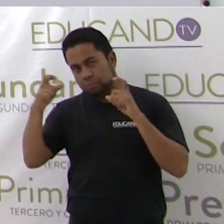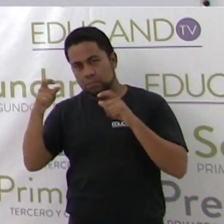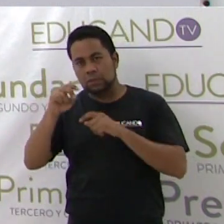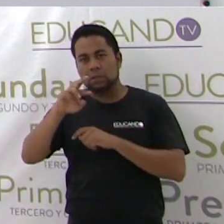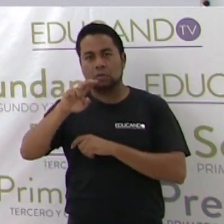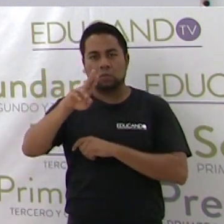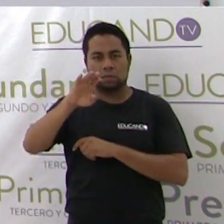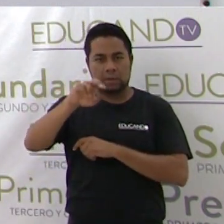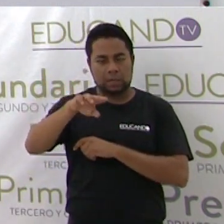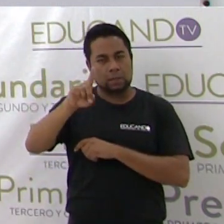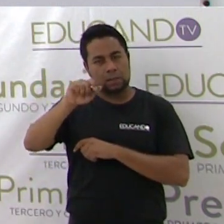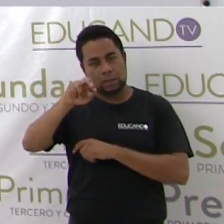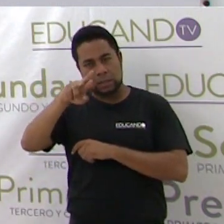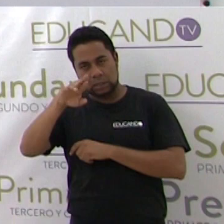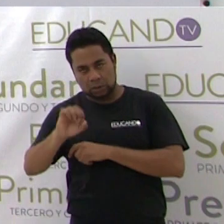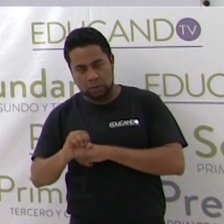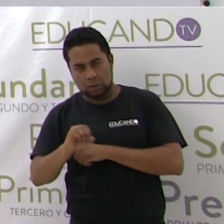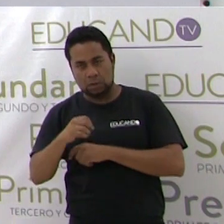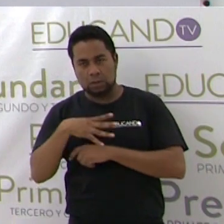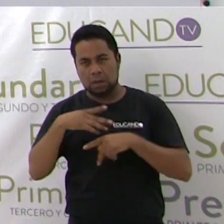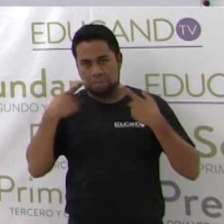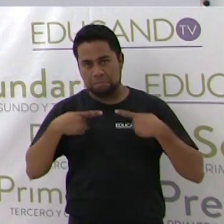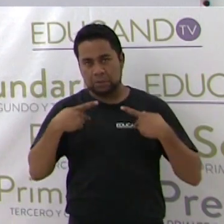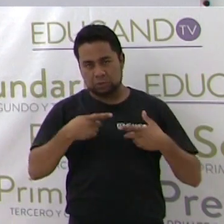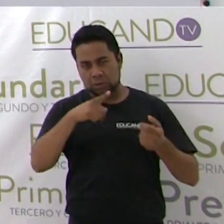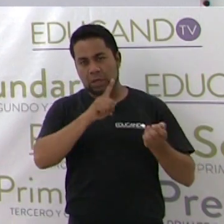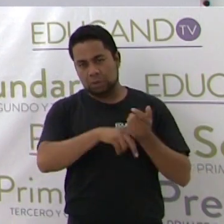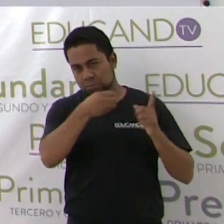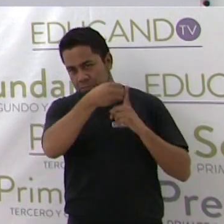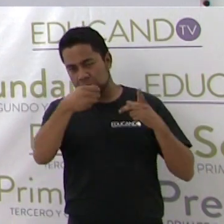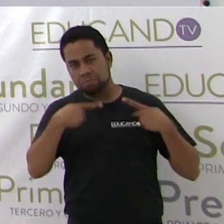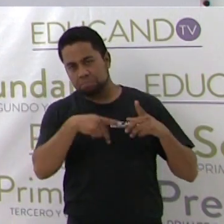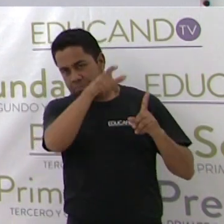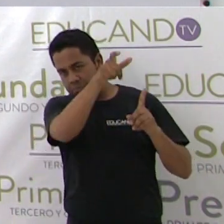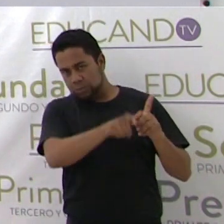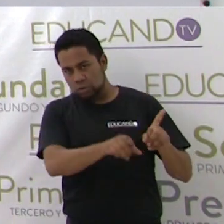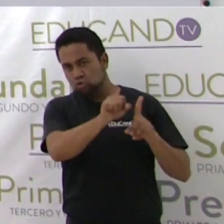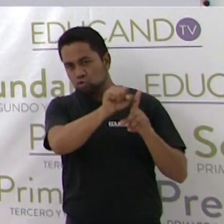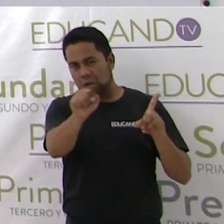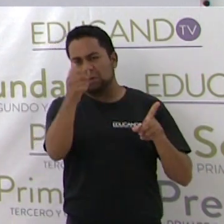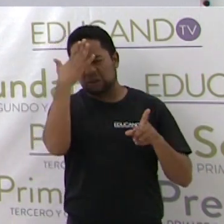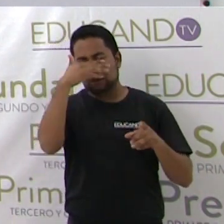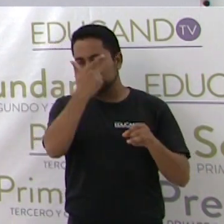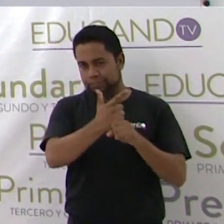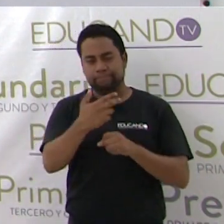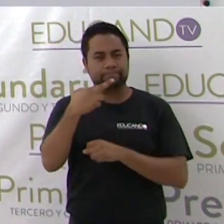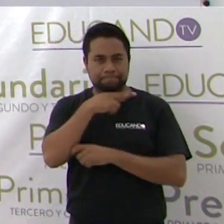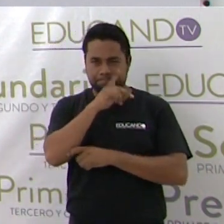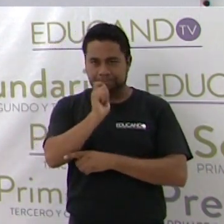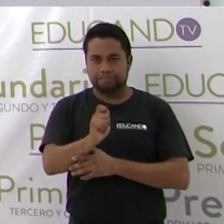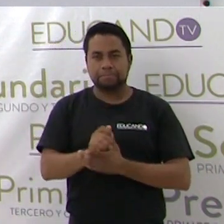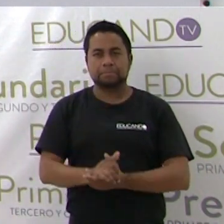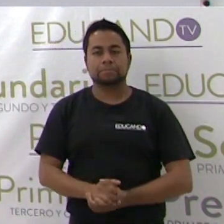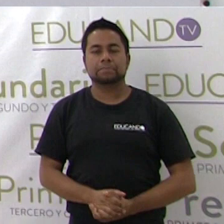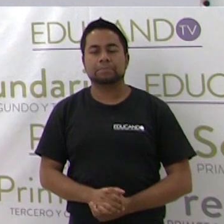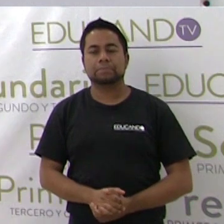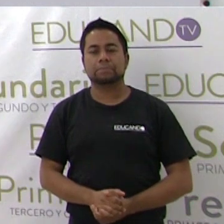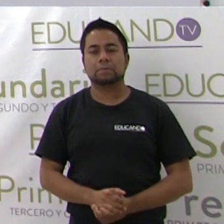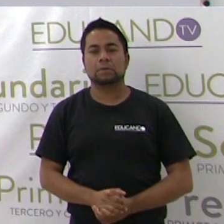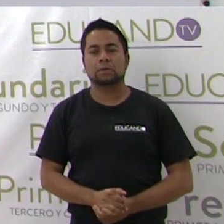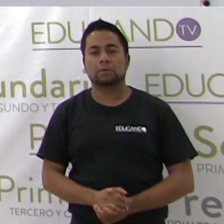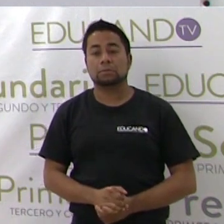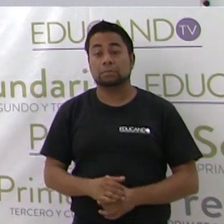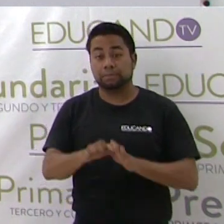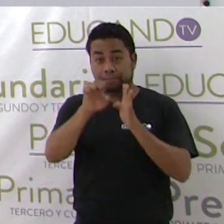Rubén Darío, tenemos al sujeto dentro de la oración. Tú lo tienes muy bien identificado, ¿bien? Y en